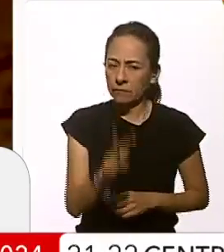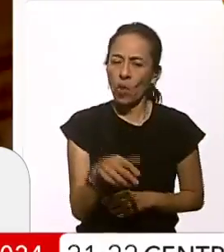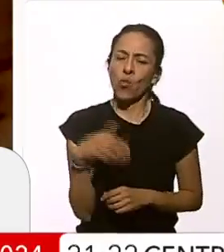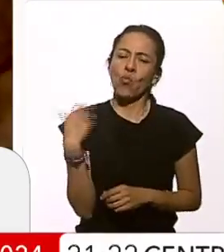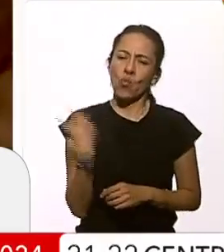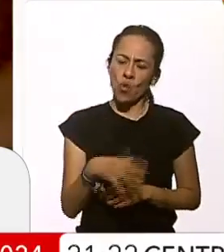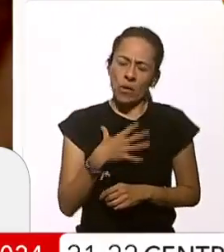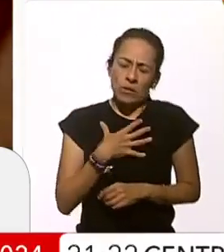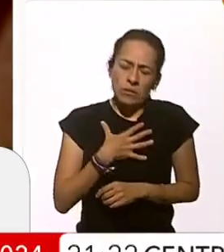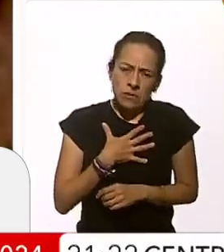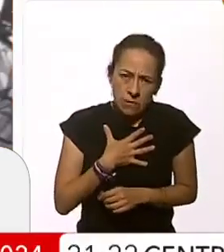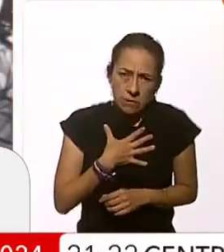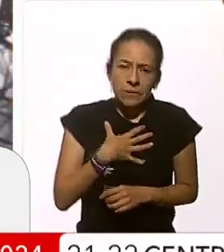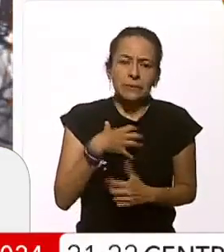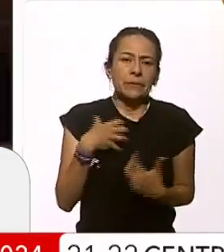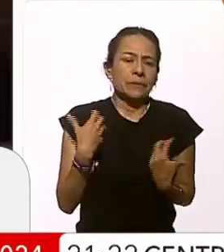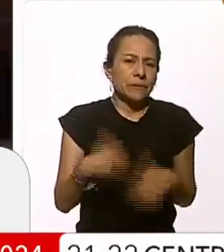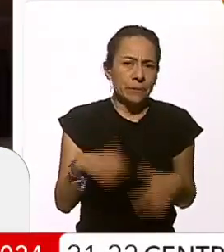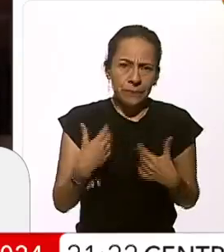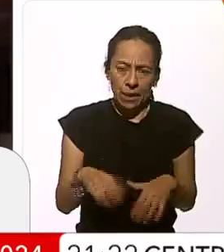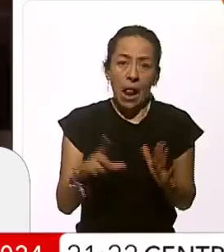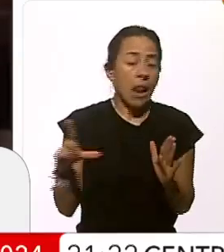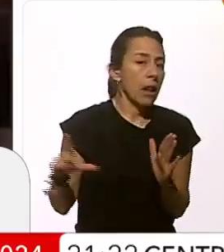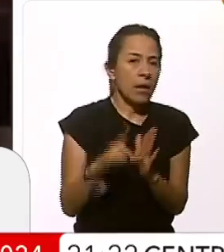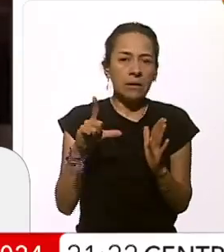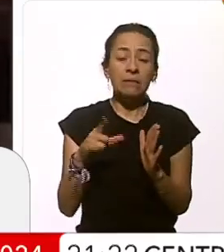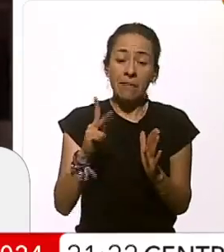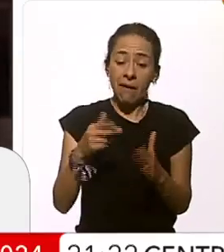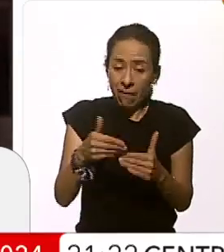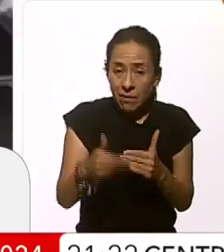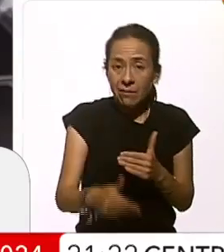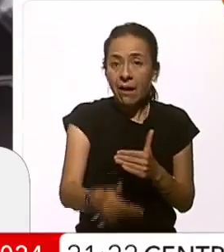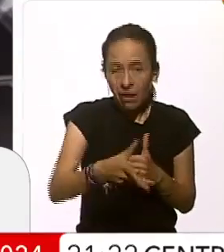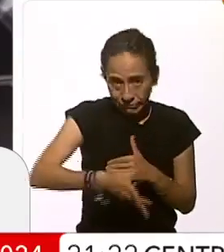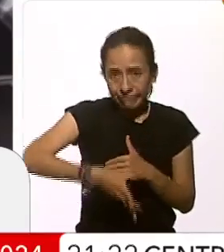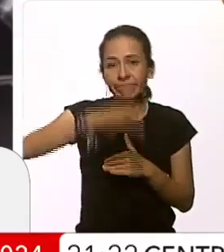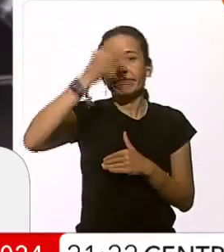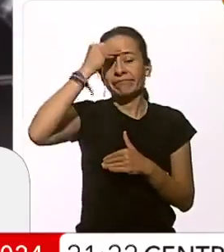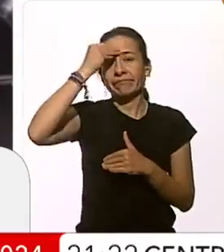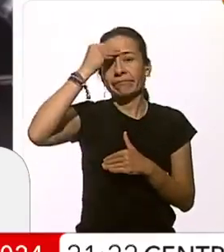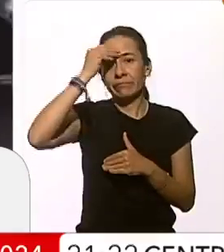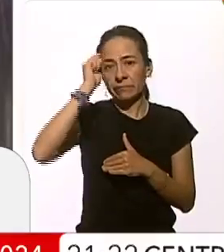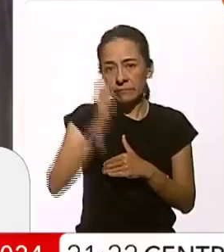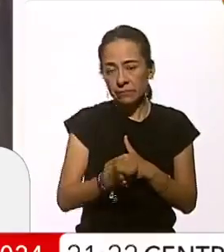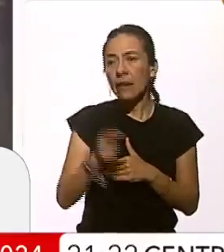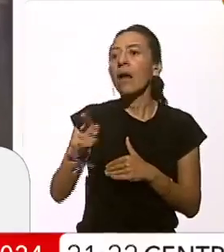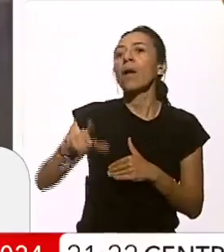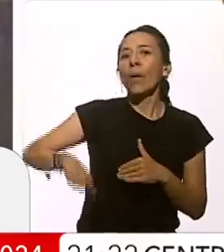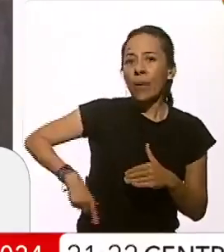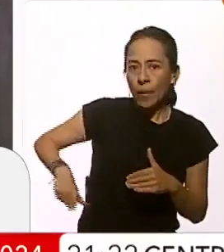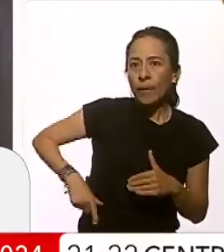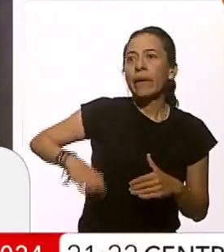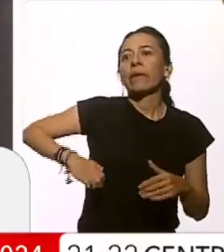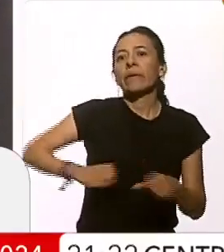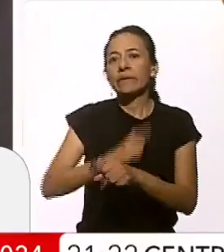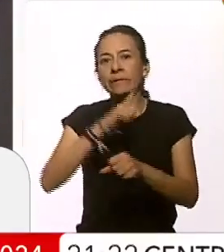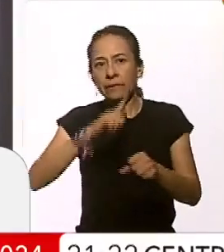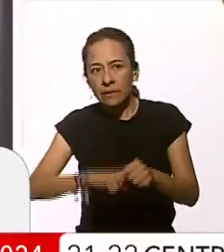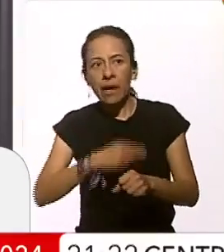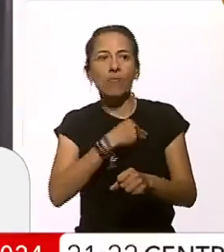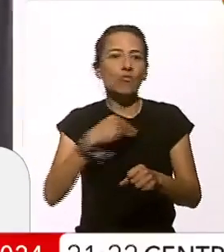nos corresponde a los gobiernos, del gobierno federal, a los gobiernos estatales, municipales, a